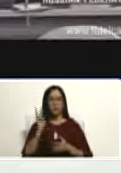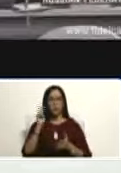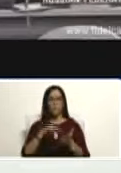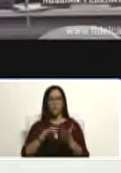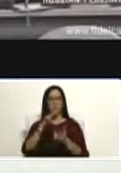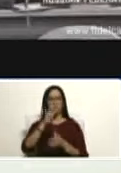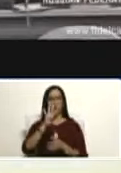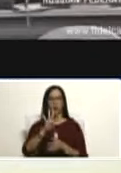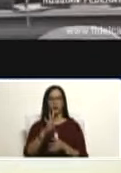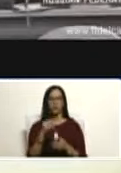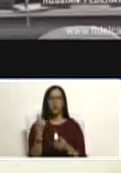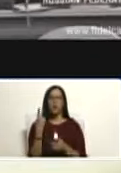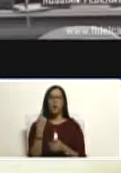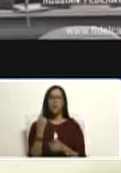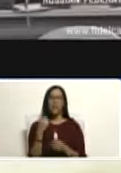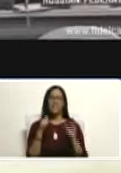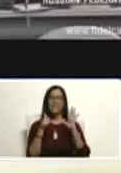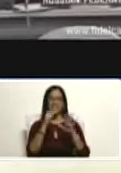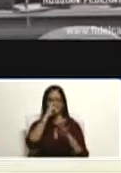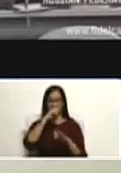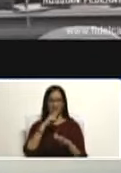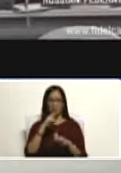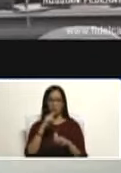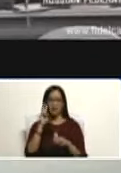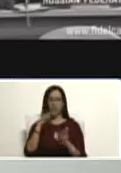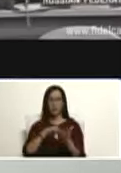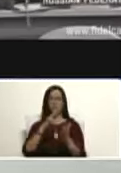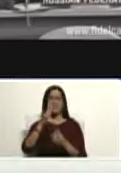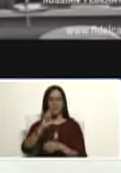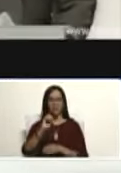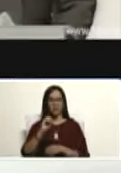2024, faltan 6 años para el 2030, muchachos.